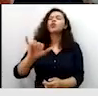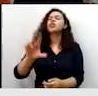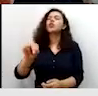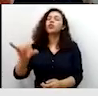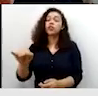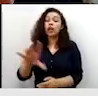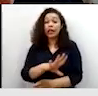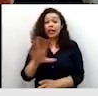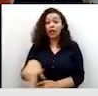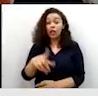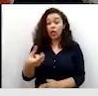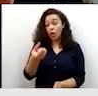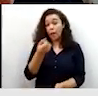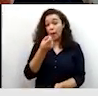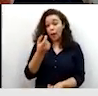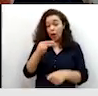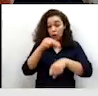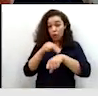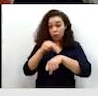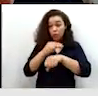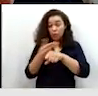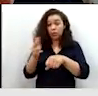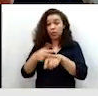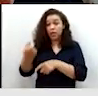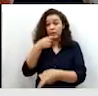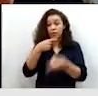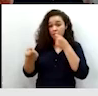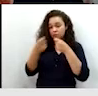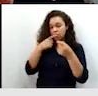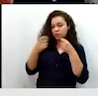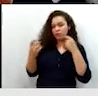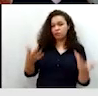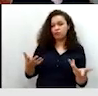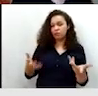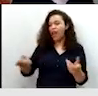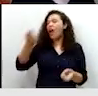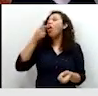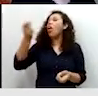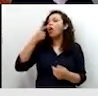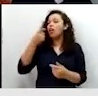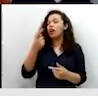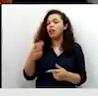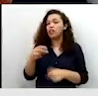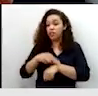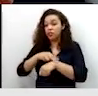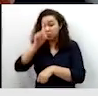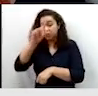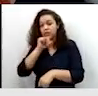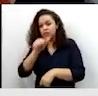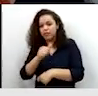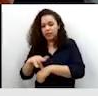médica, ya con varios medicamentos encima, o sea, que ya los ingirieron, pues prácticamente los signos y síntomas se